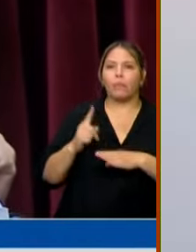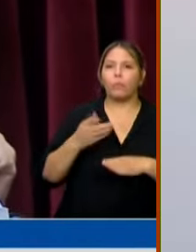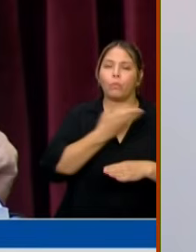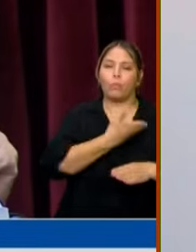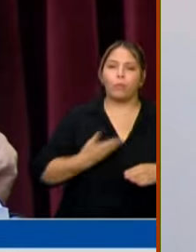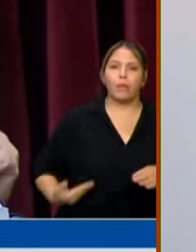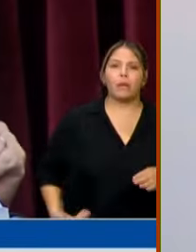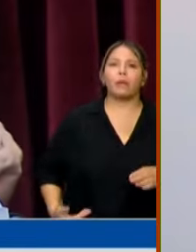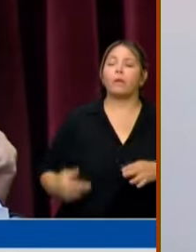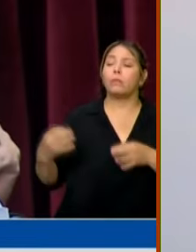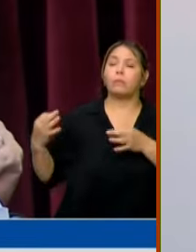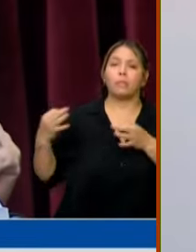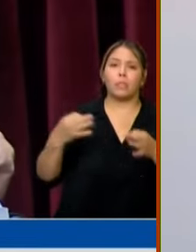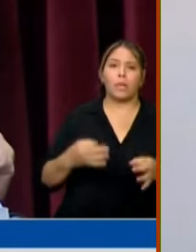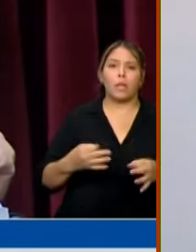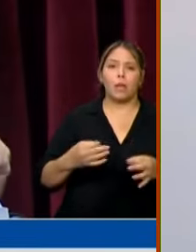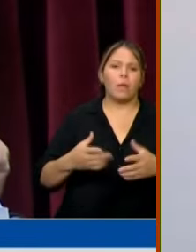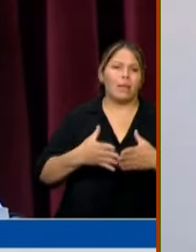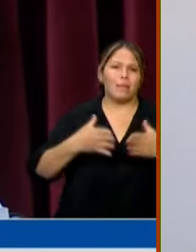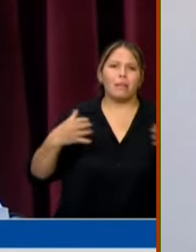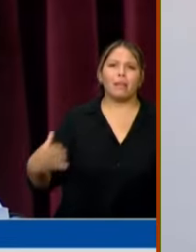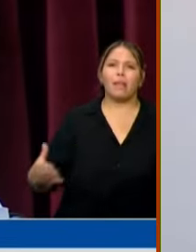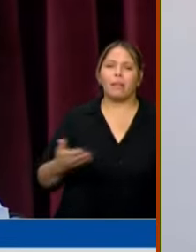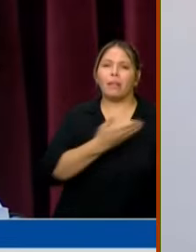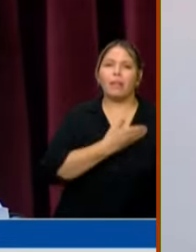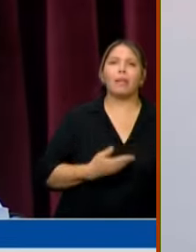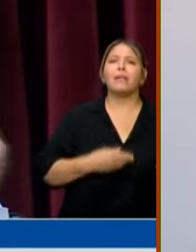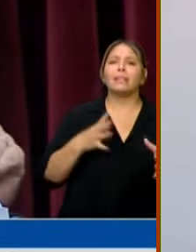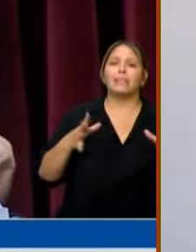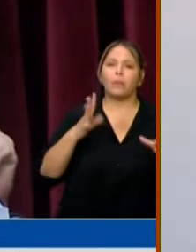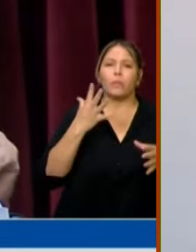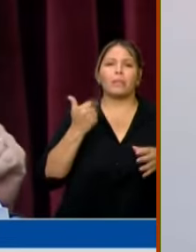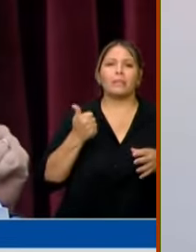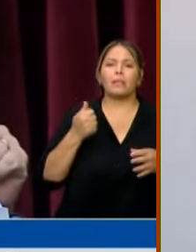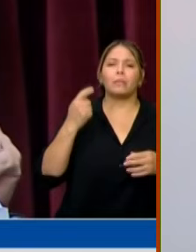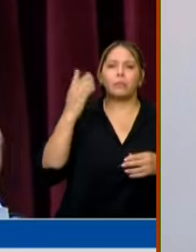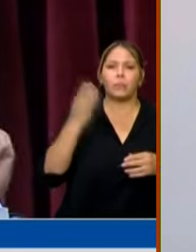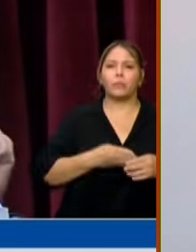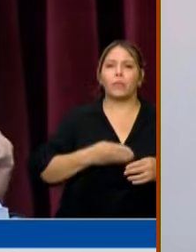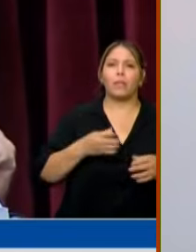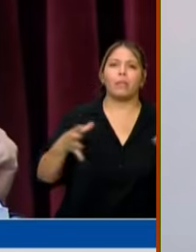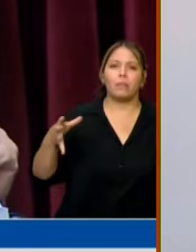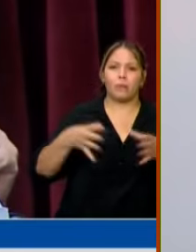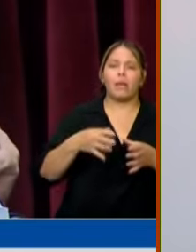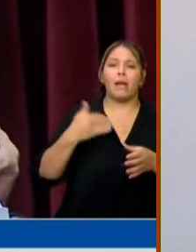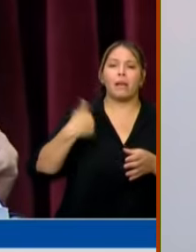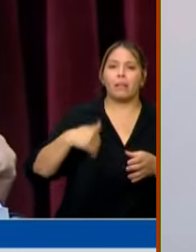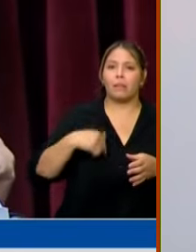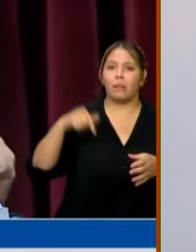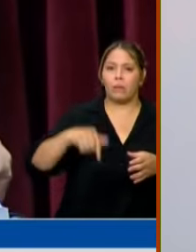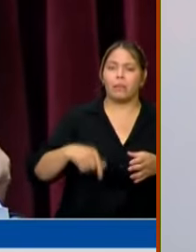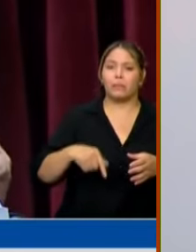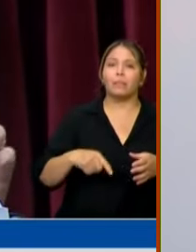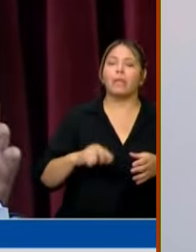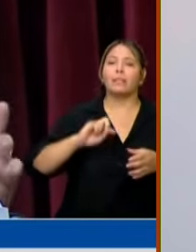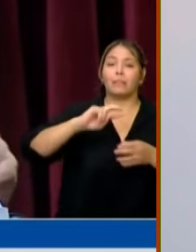empezaron a hacer una especie de bingo donde nos decían qué artículos se tachaban. Así que todavía no sabemos ni qué estamos votando, ni qué artículos quedan,